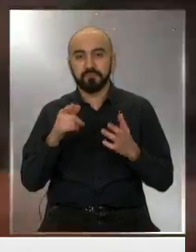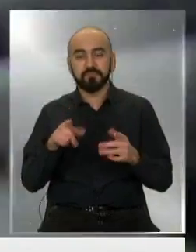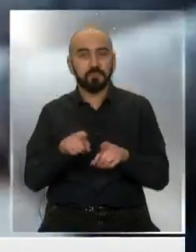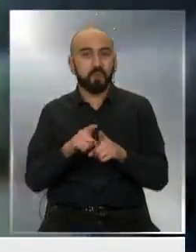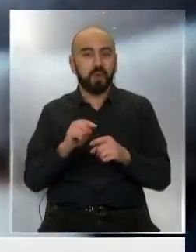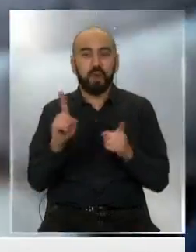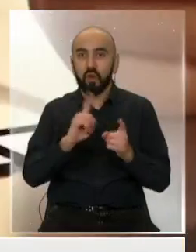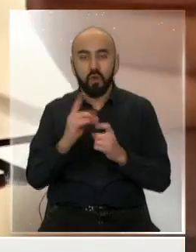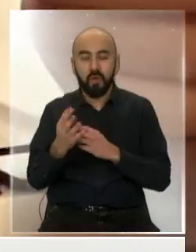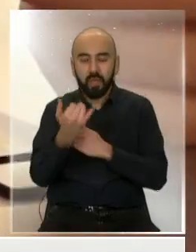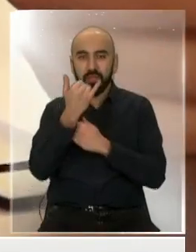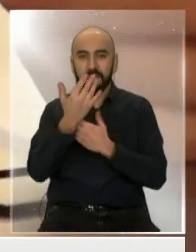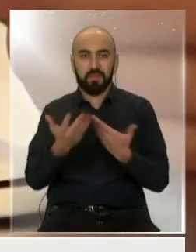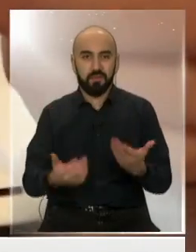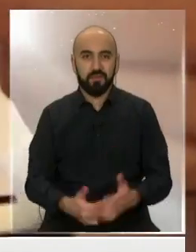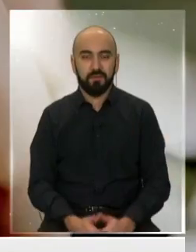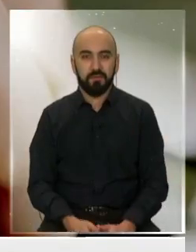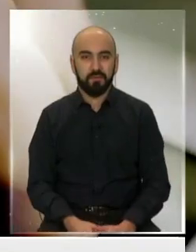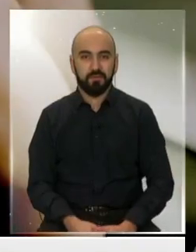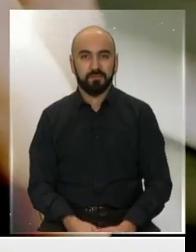para no caer.